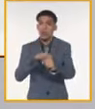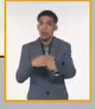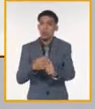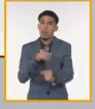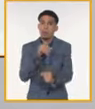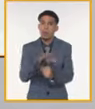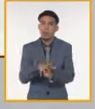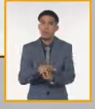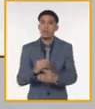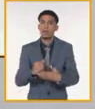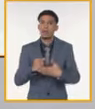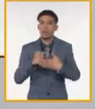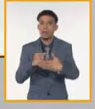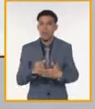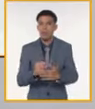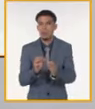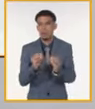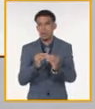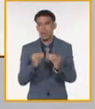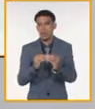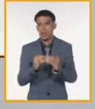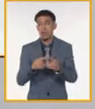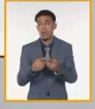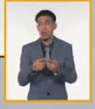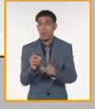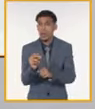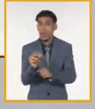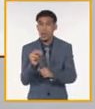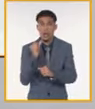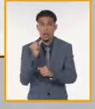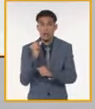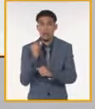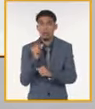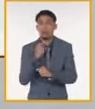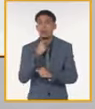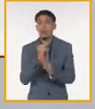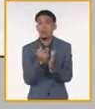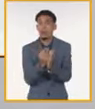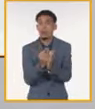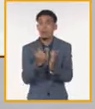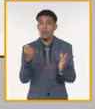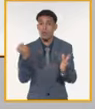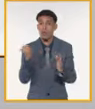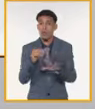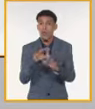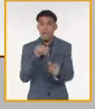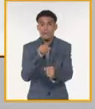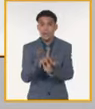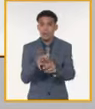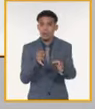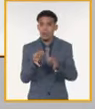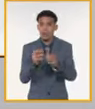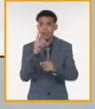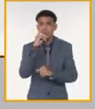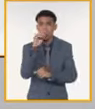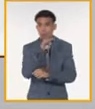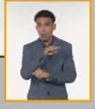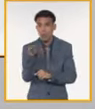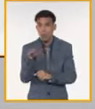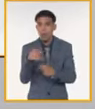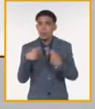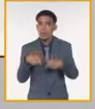hacer los aportes que que corresponda porque al momento en que se apruebe y que se pongan en vigor estas normas de oficio se